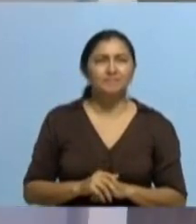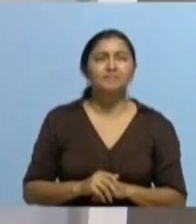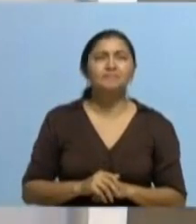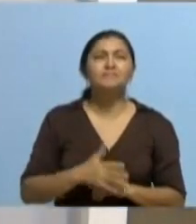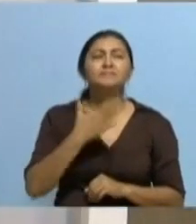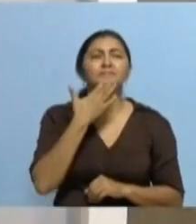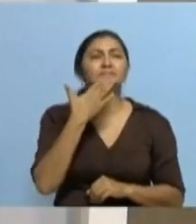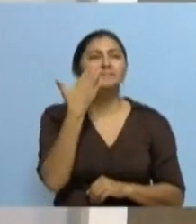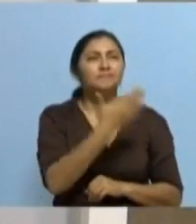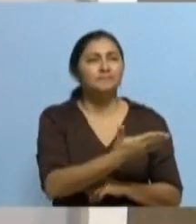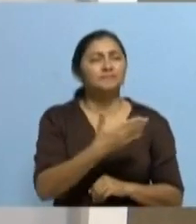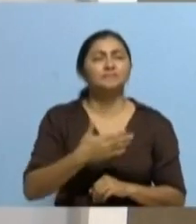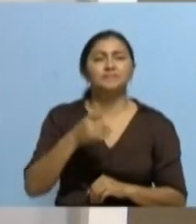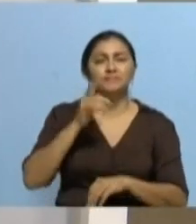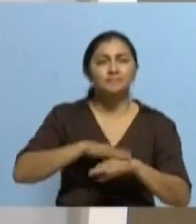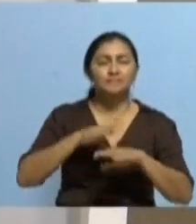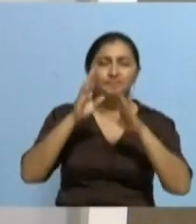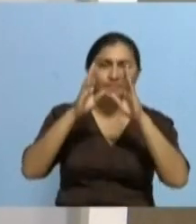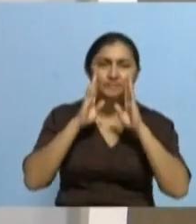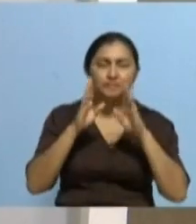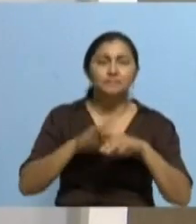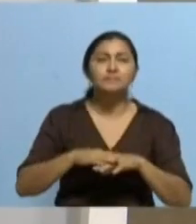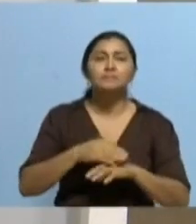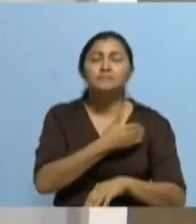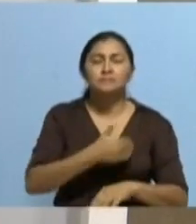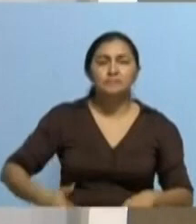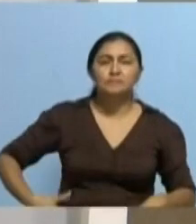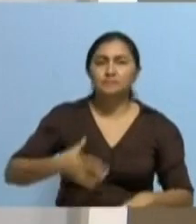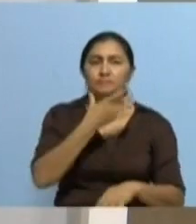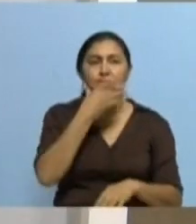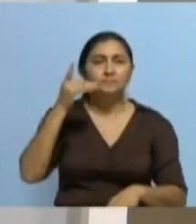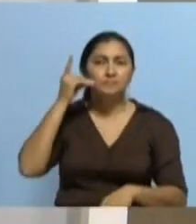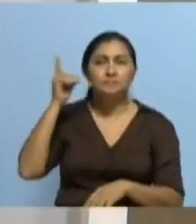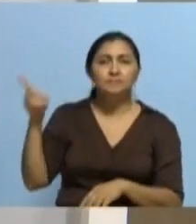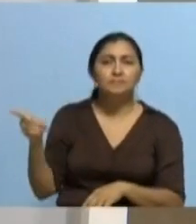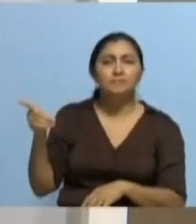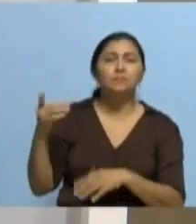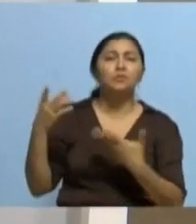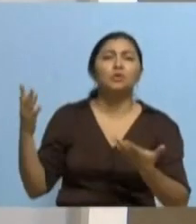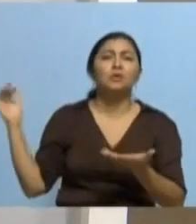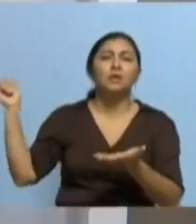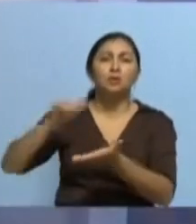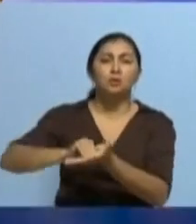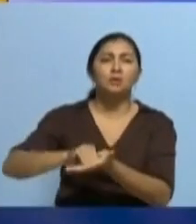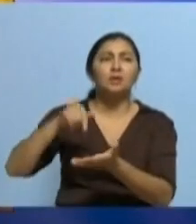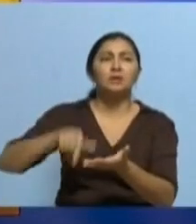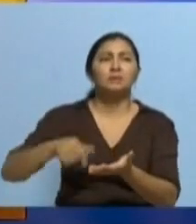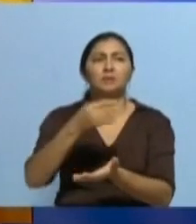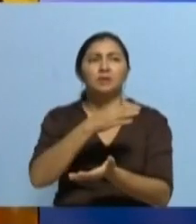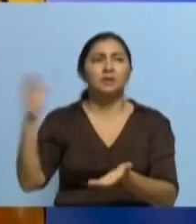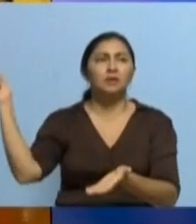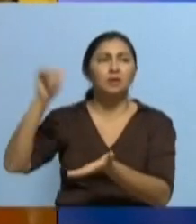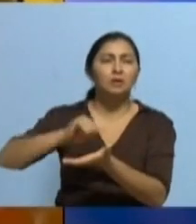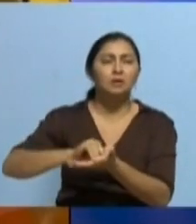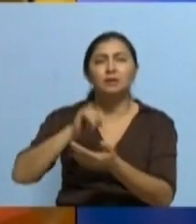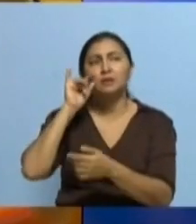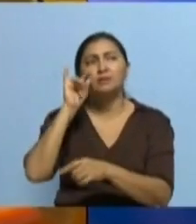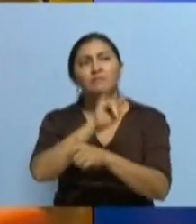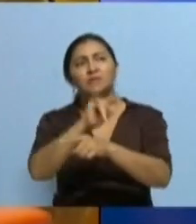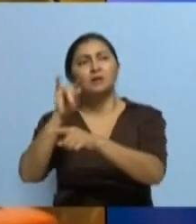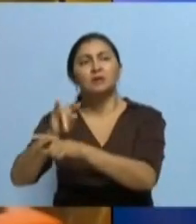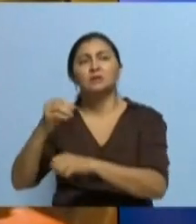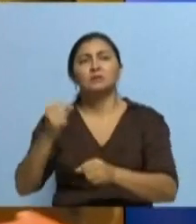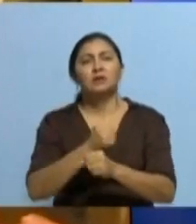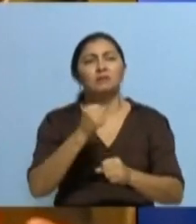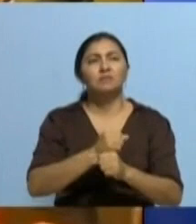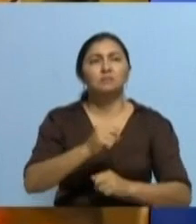Muchas gracias, Harold, y mucha atención, que el presidente de la República, Iván Duque, se encuentra en el aeropuerto Ernesto Cortizos verificando las obras